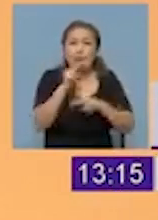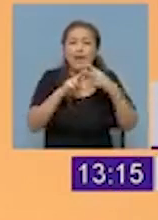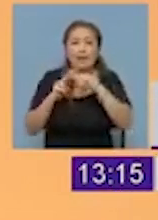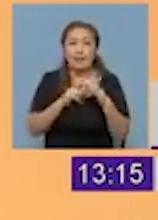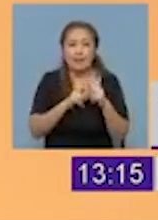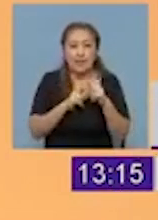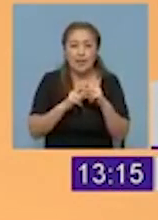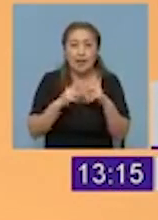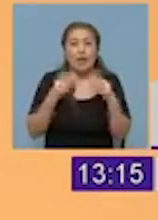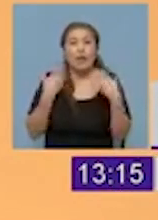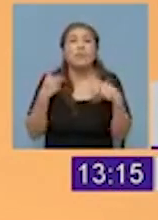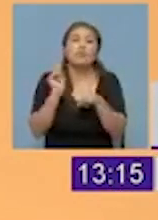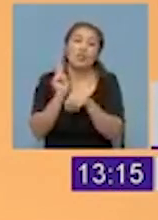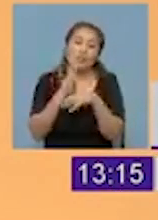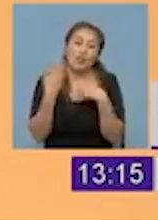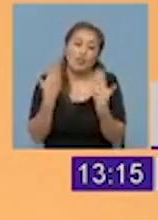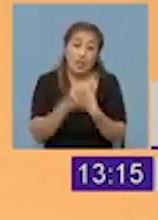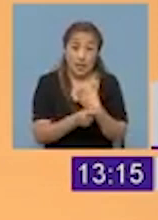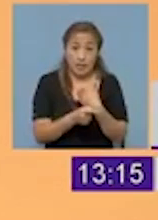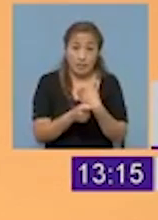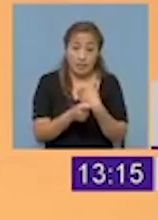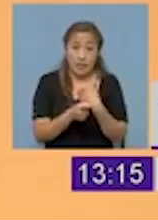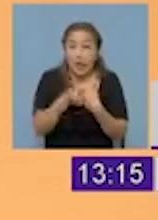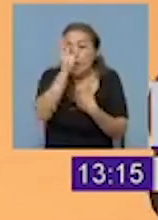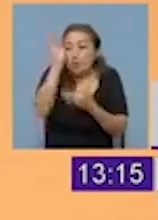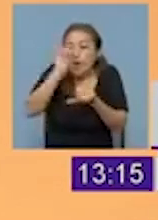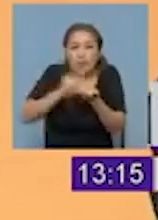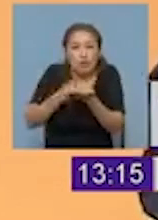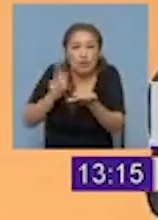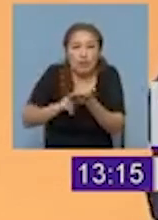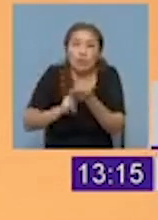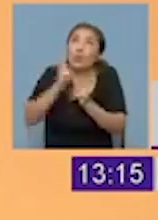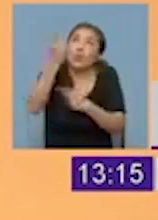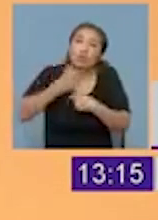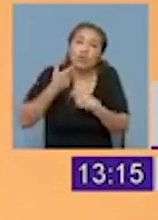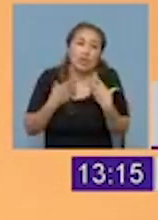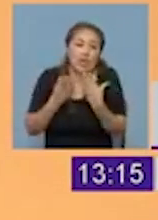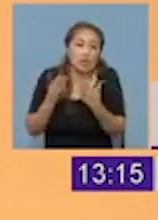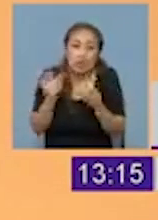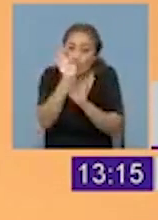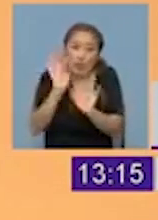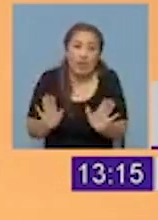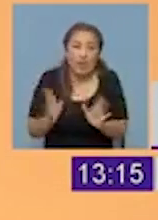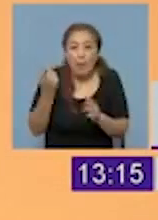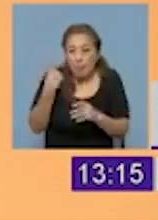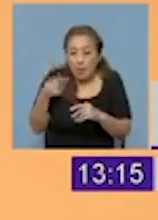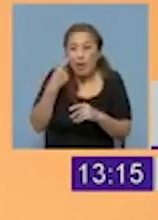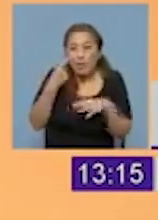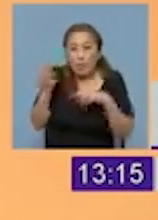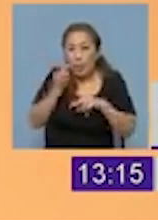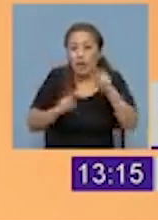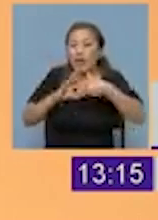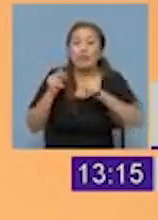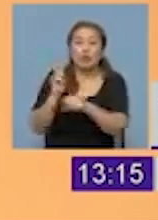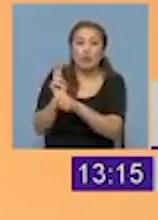permite que evitemos este tipo de problemas no que no que nunca más sucedan dios quiera que nunca más sucedan pero por lo menos que tratar que las consecuencias sean menor